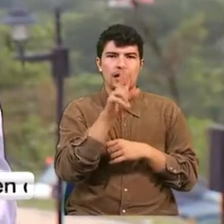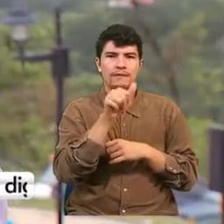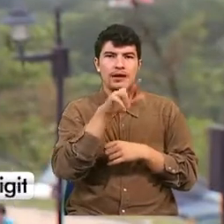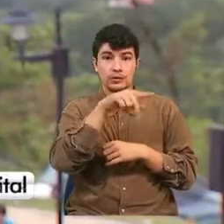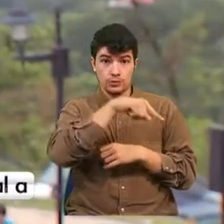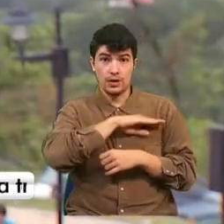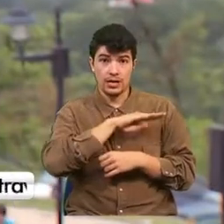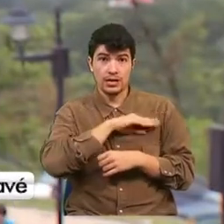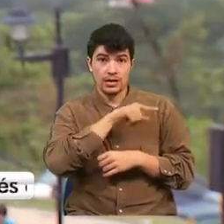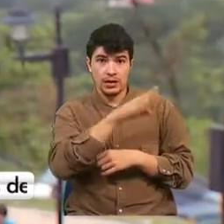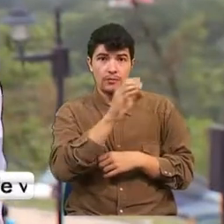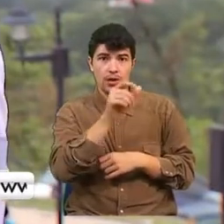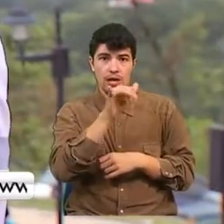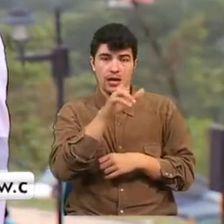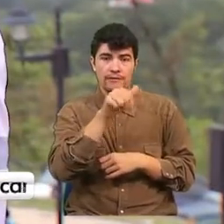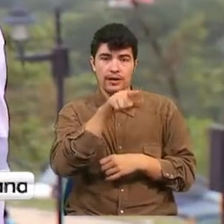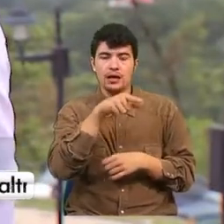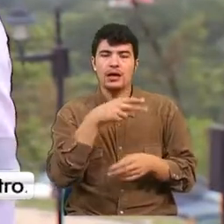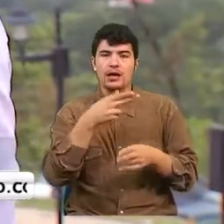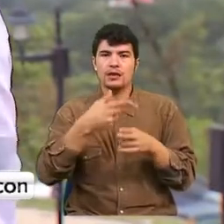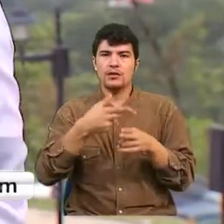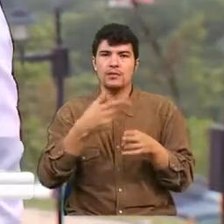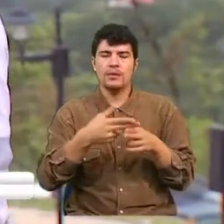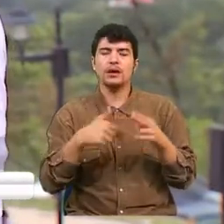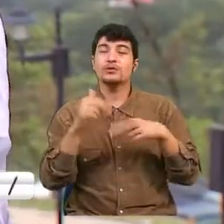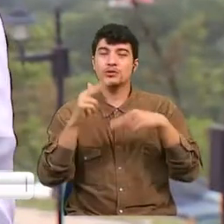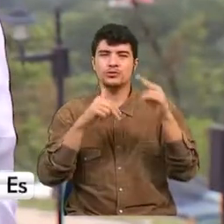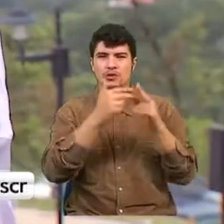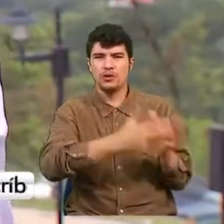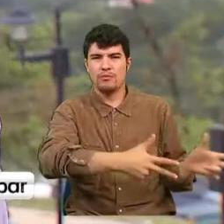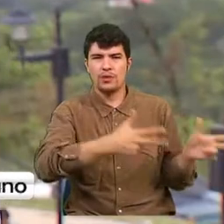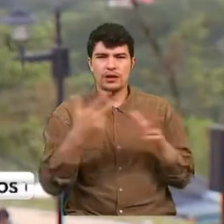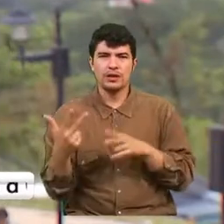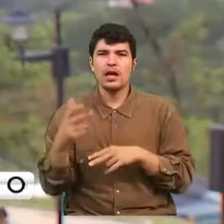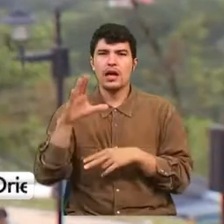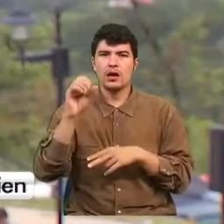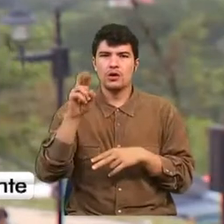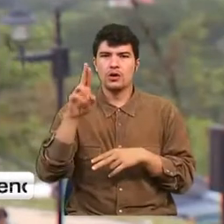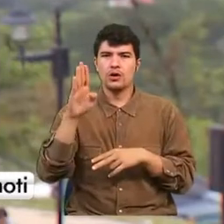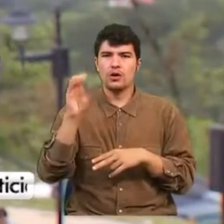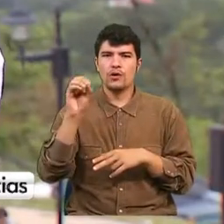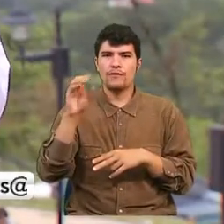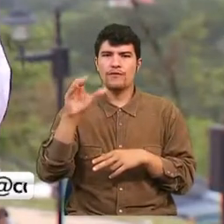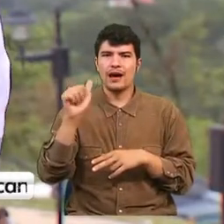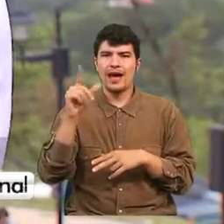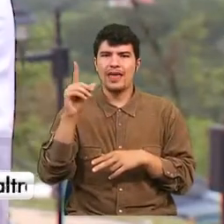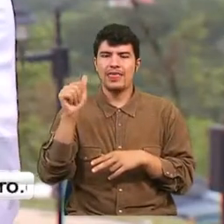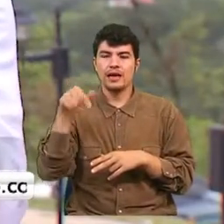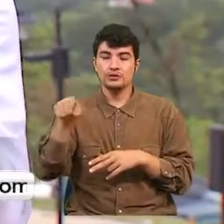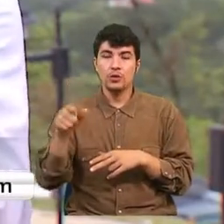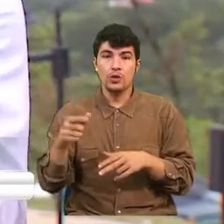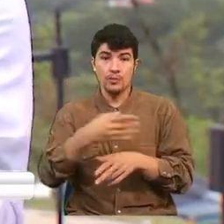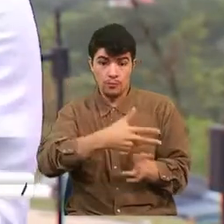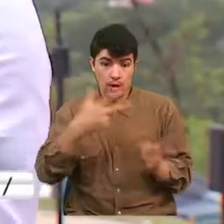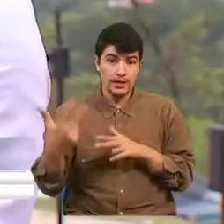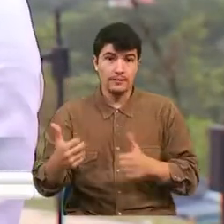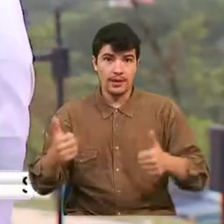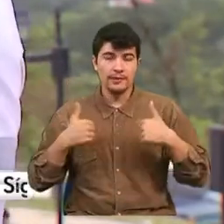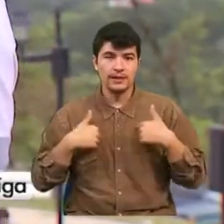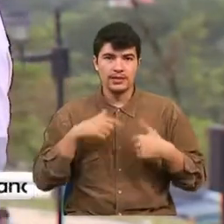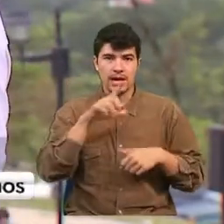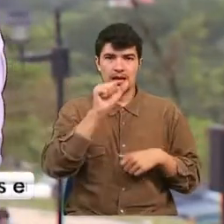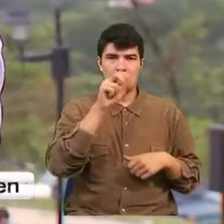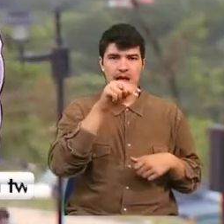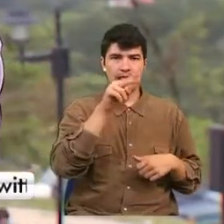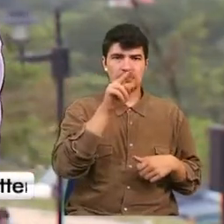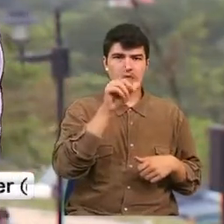Bolívar, para un puente que se llama el Puente de la Corcovada. Y ese puente va a beneficiar a 4 municipios. Beneficia a Landazuri con